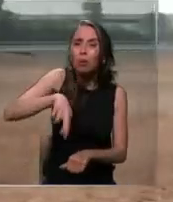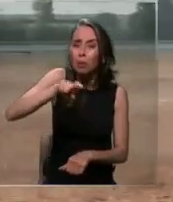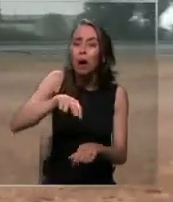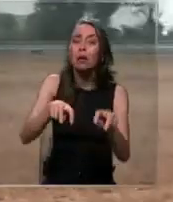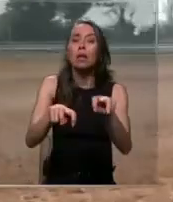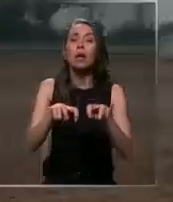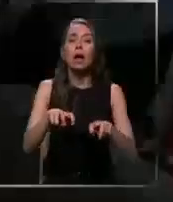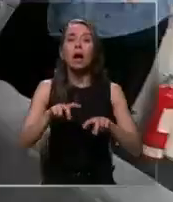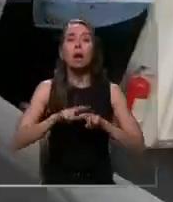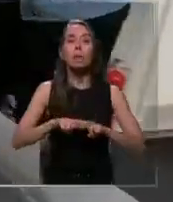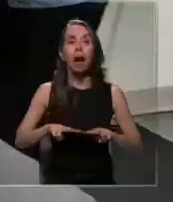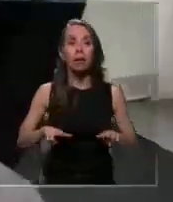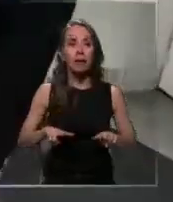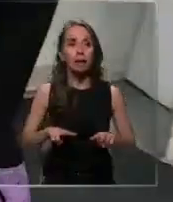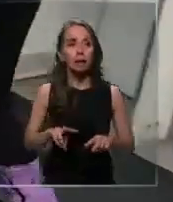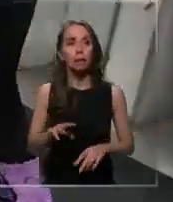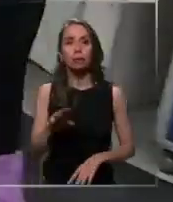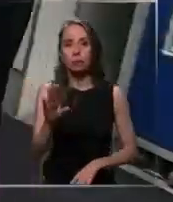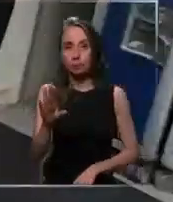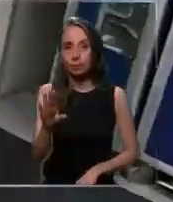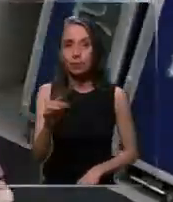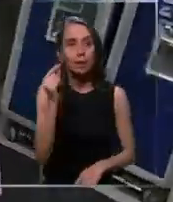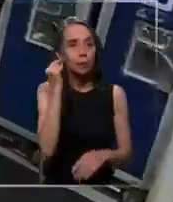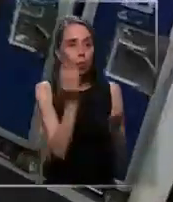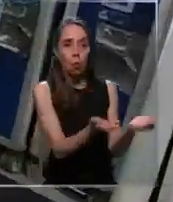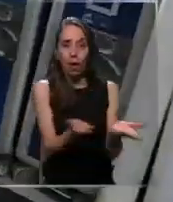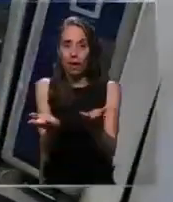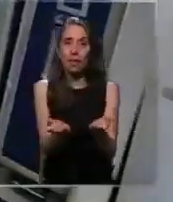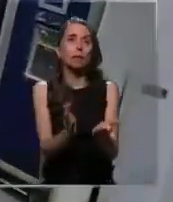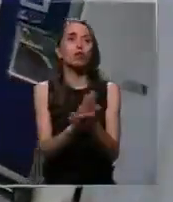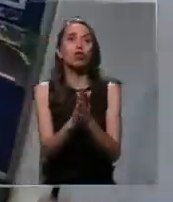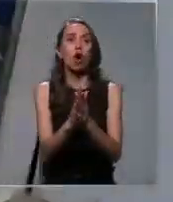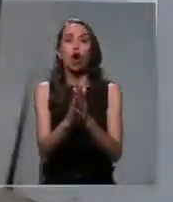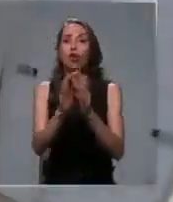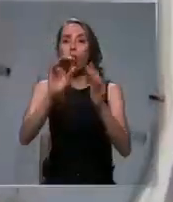pasajeros más tranquilos. Aseguramos todo.